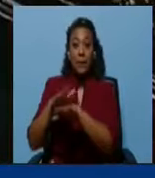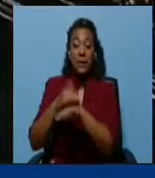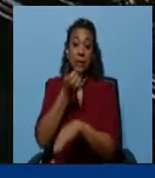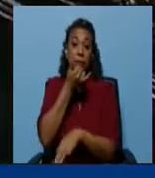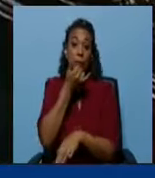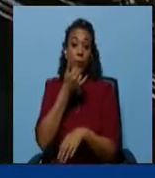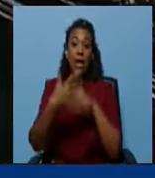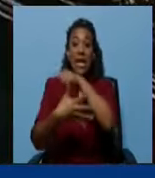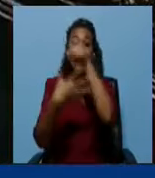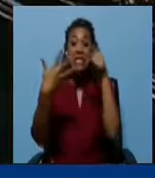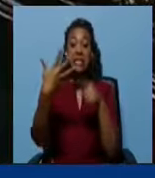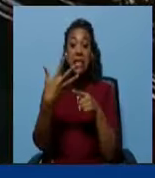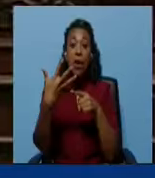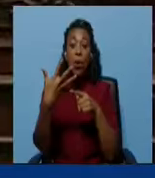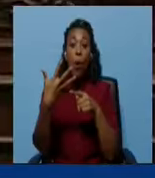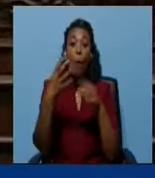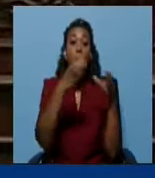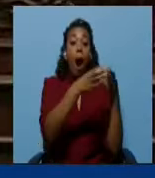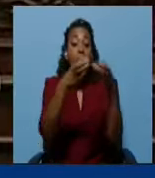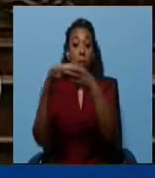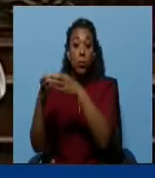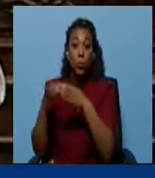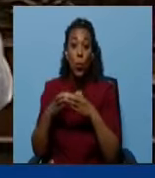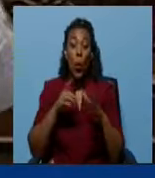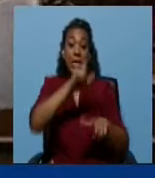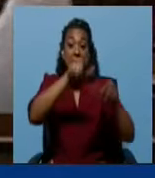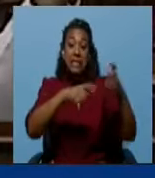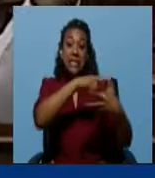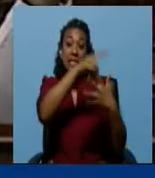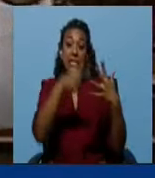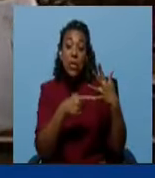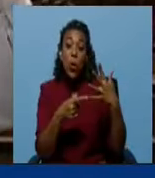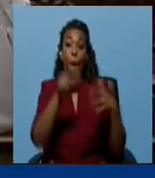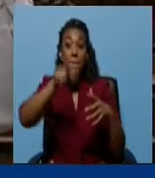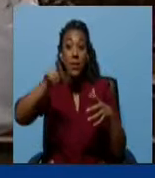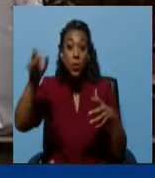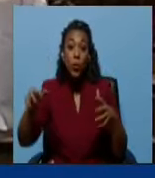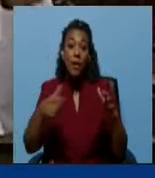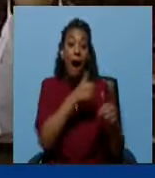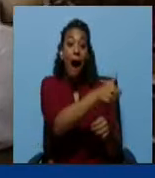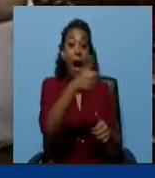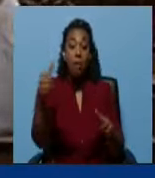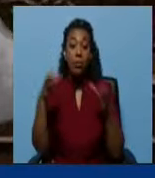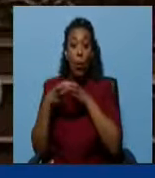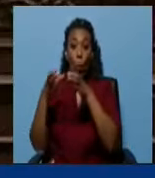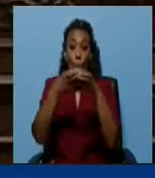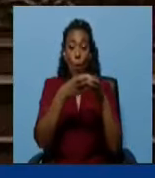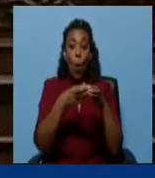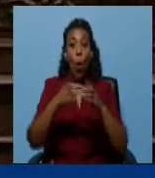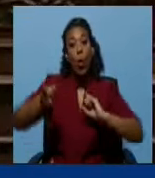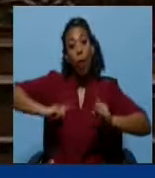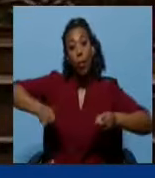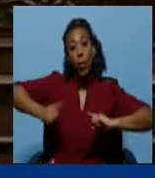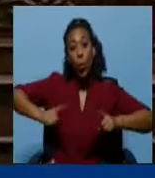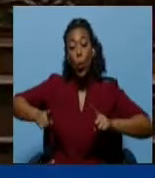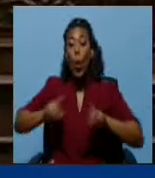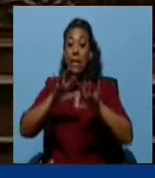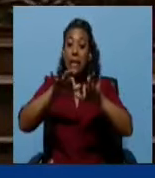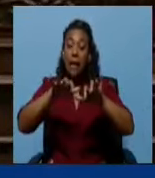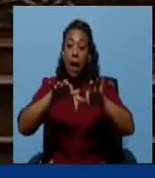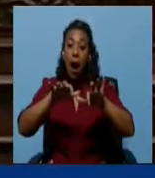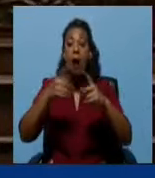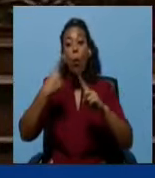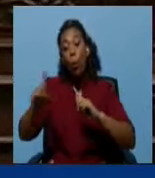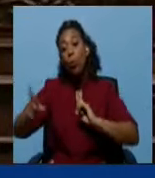Son 5 por generación. Y voy a poner a un compañero coordinador y a un compañero secretario ejecutivo